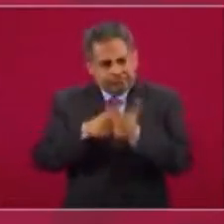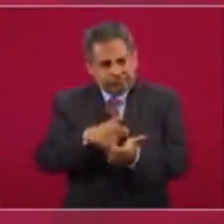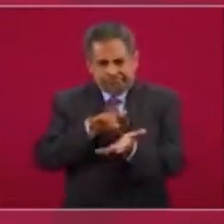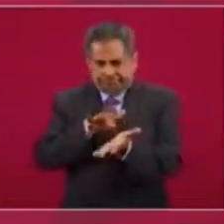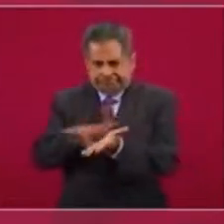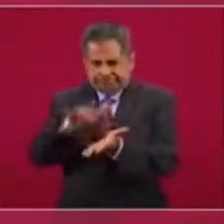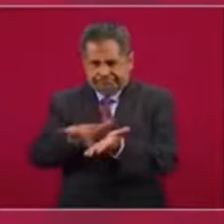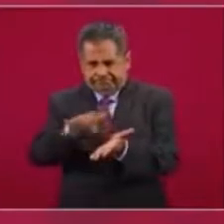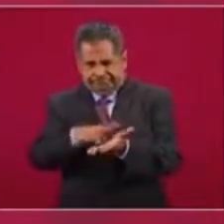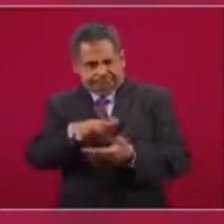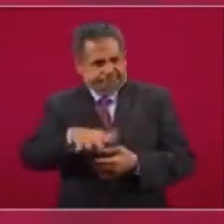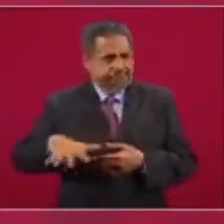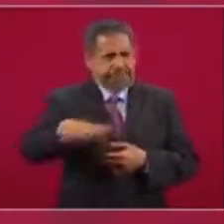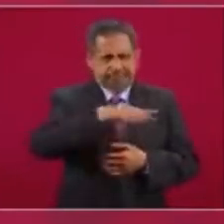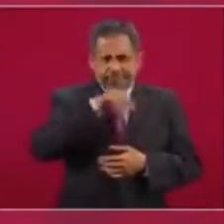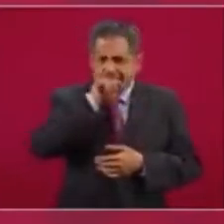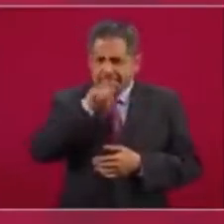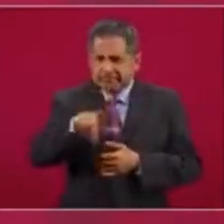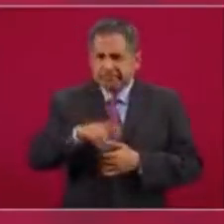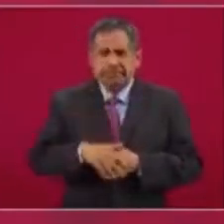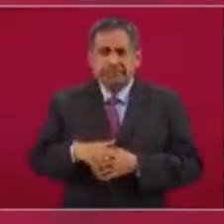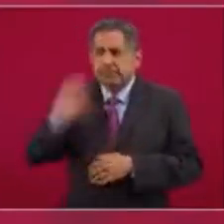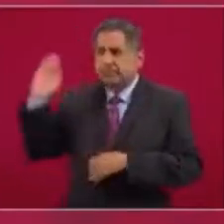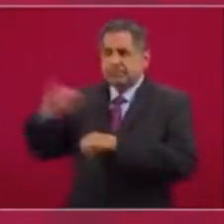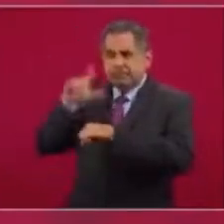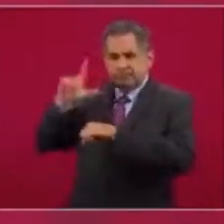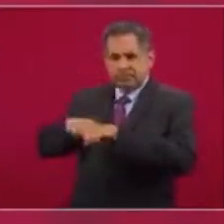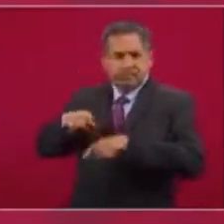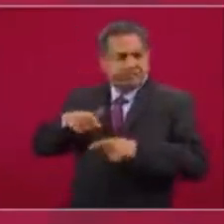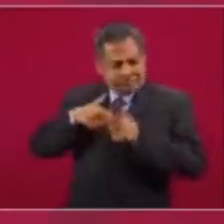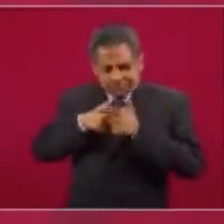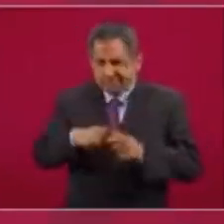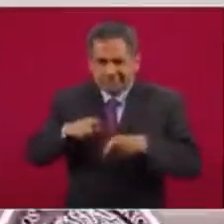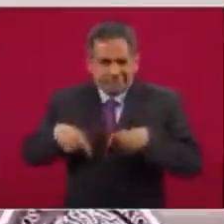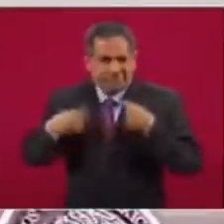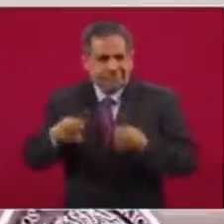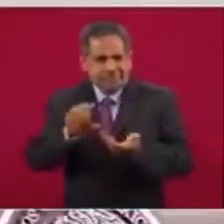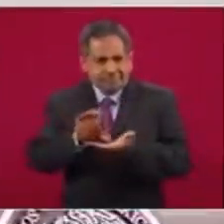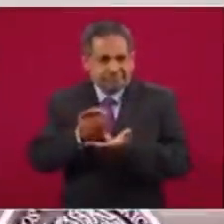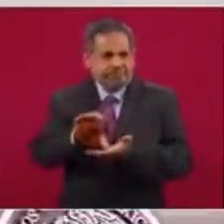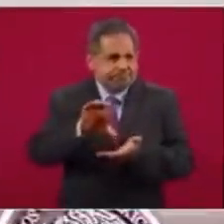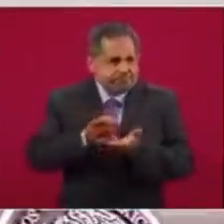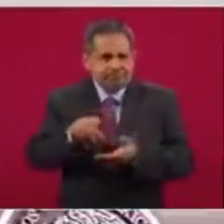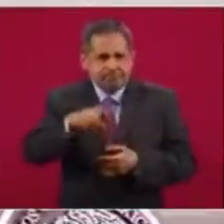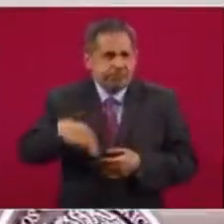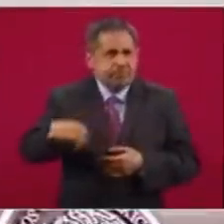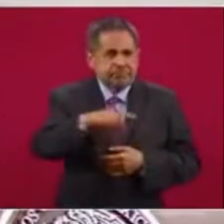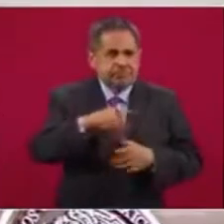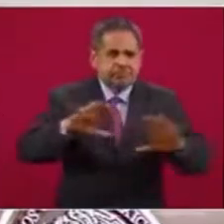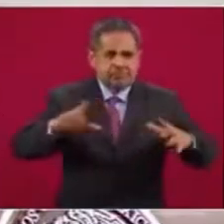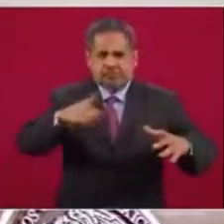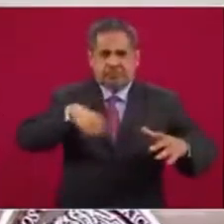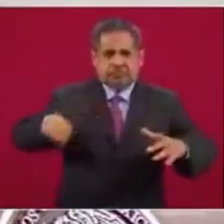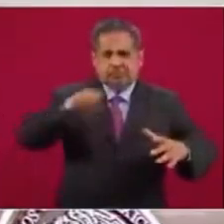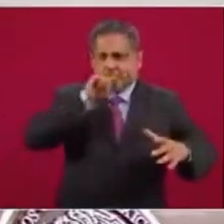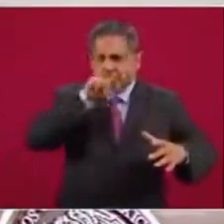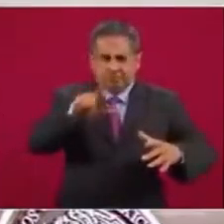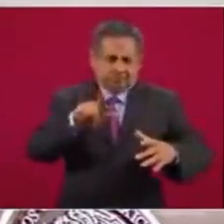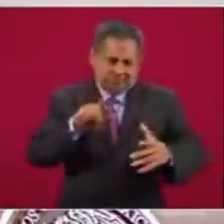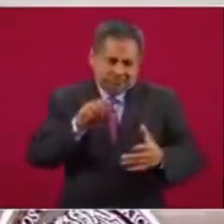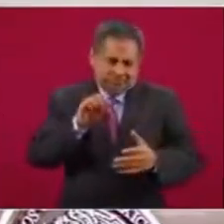apoyando, la federación va a seguir apoyando al pueblo de Jalisco.